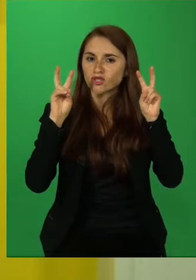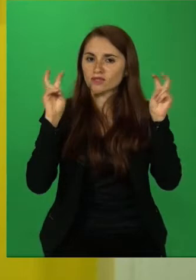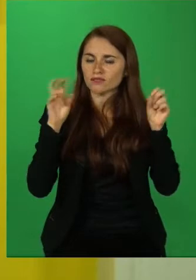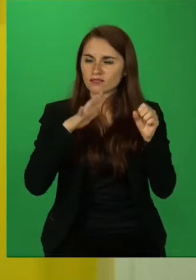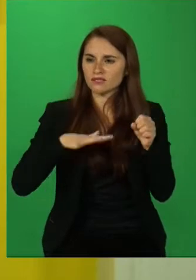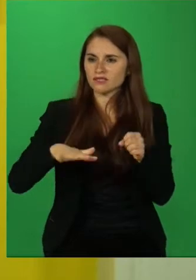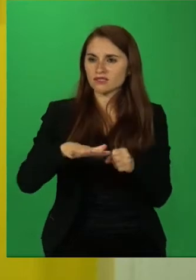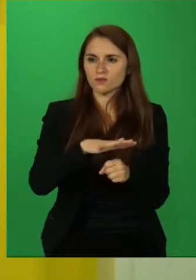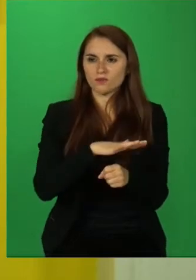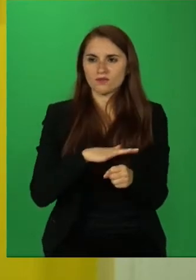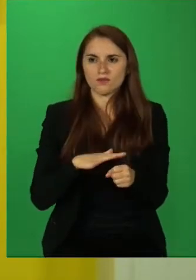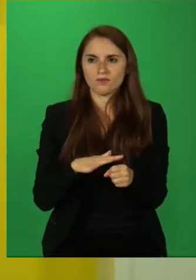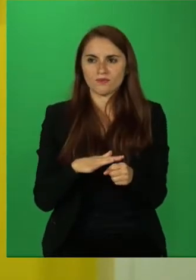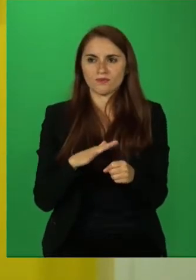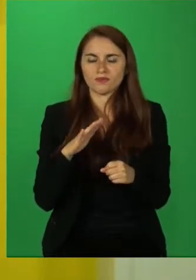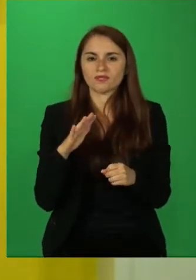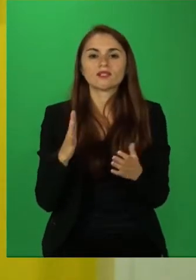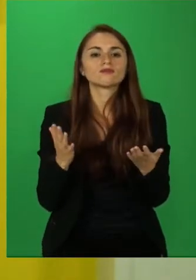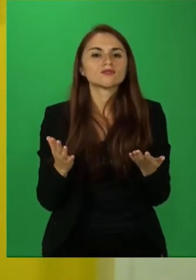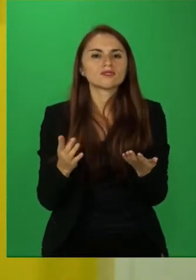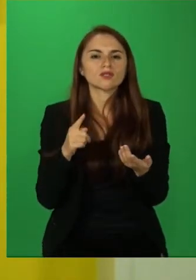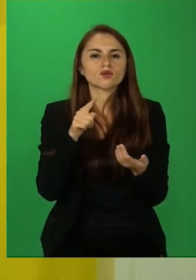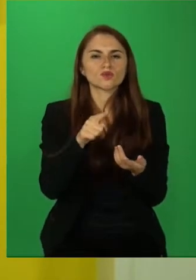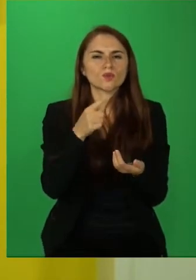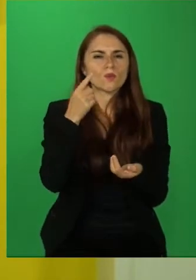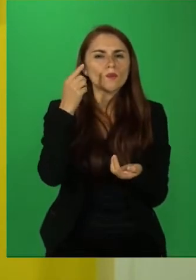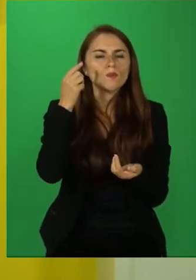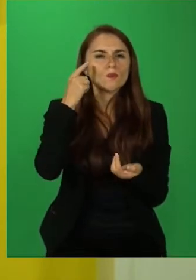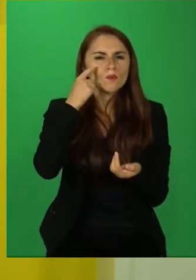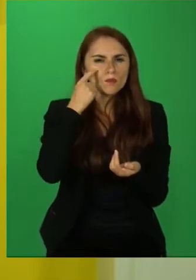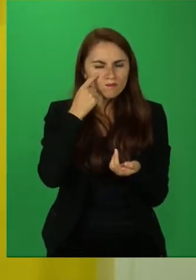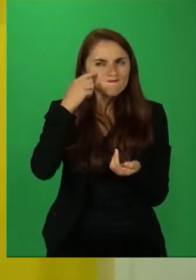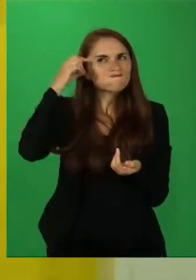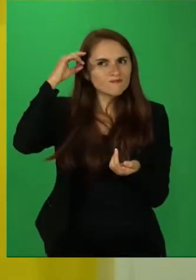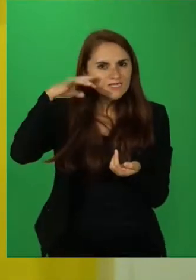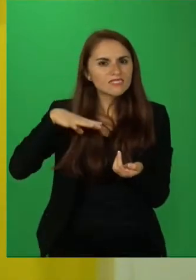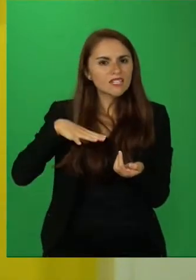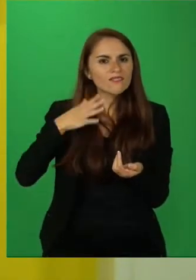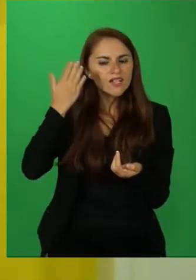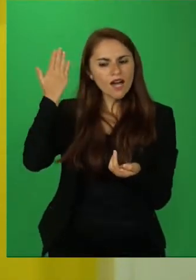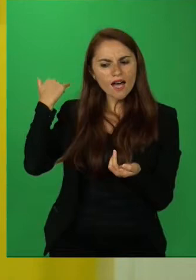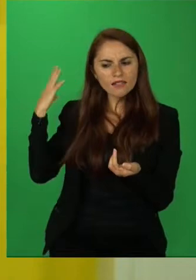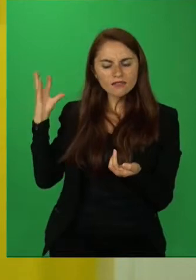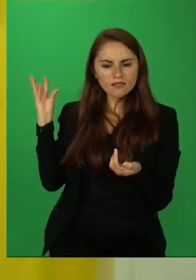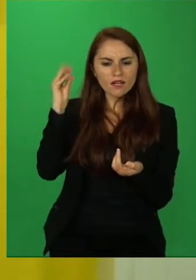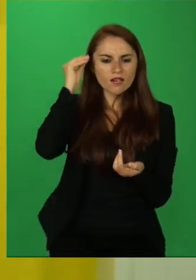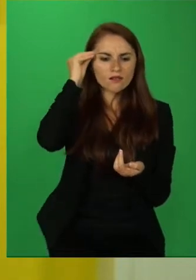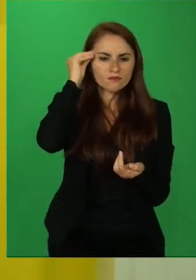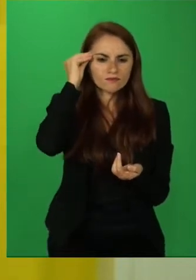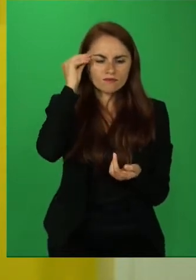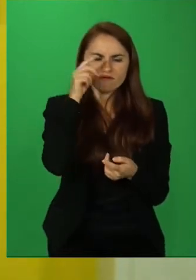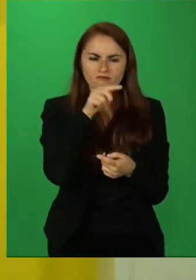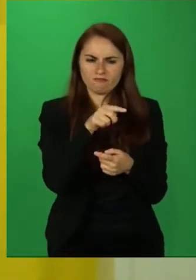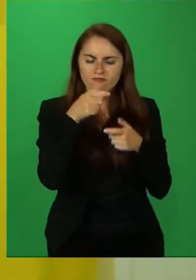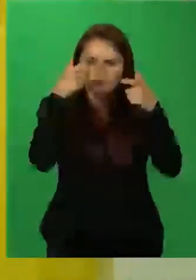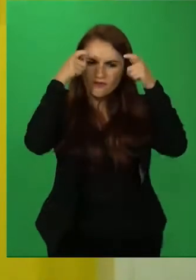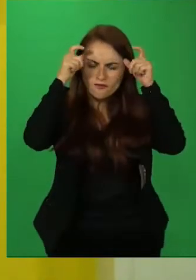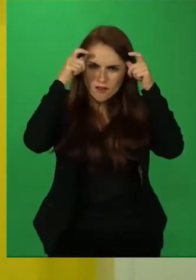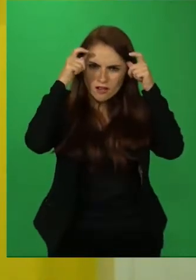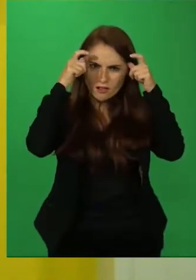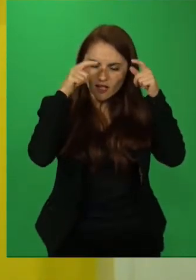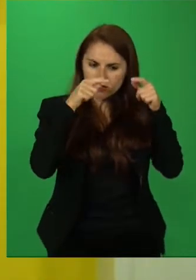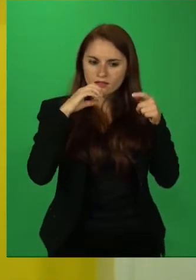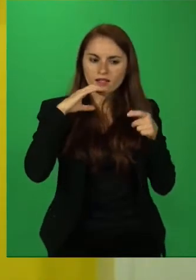el contexto acá está determinado por el conocimiento previo. Tengo que saber si se refiere a las vacas que están en el